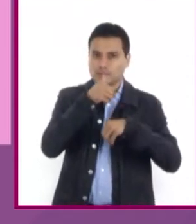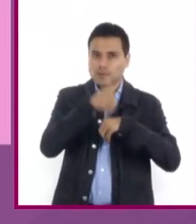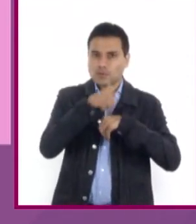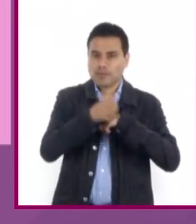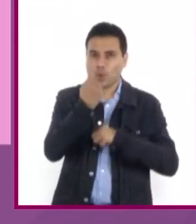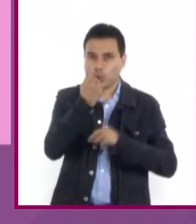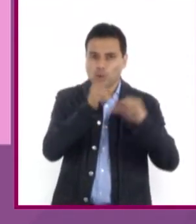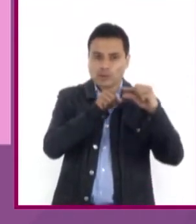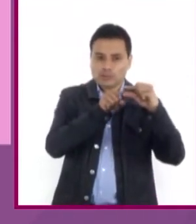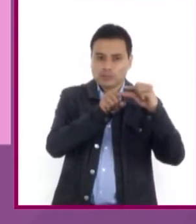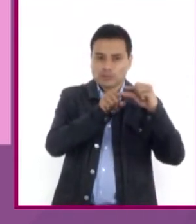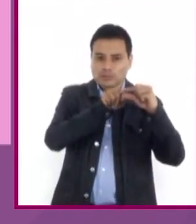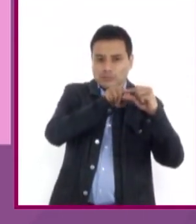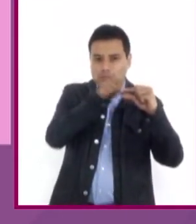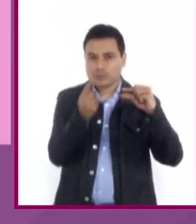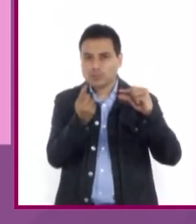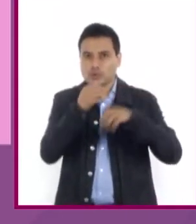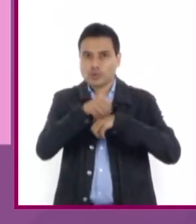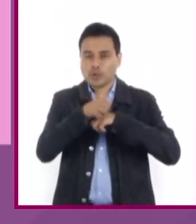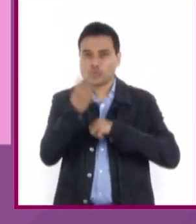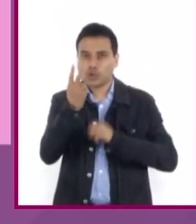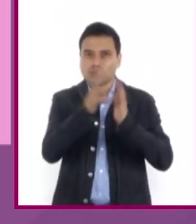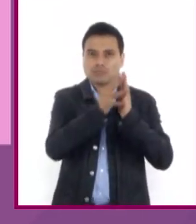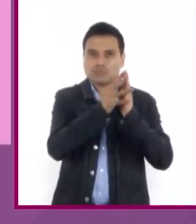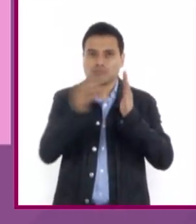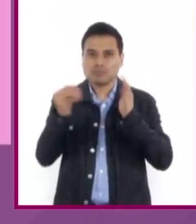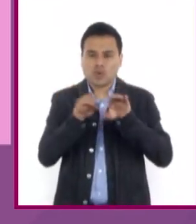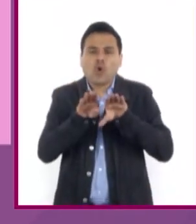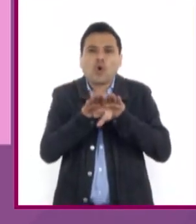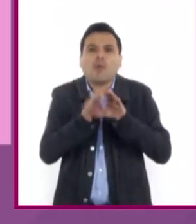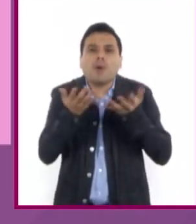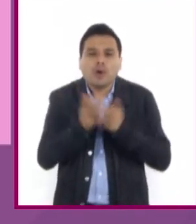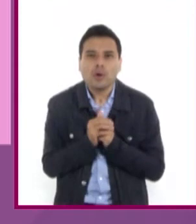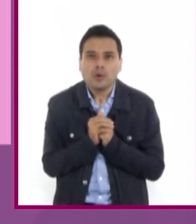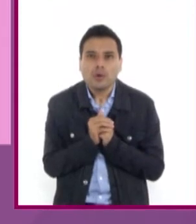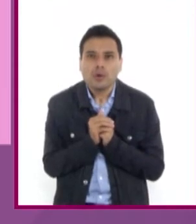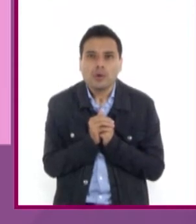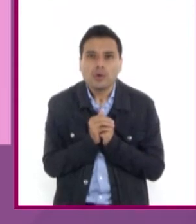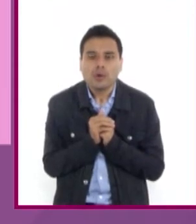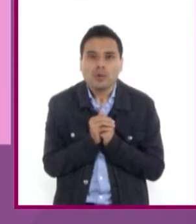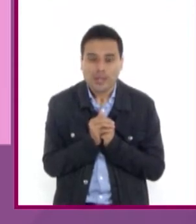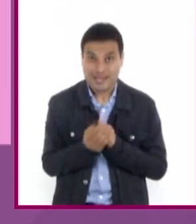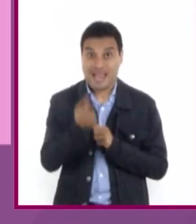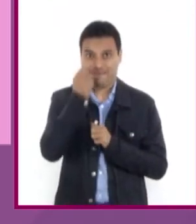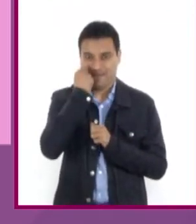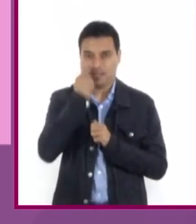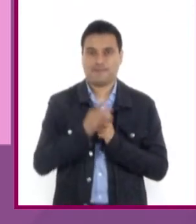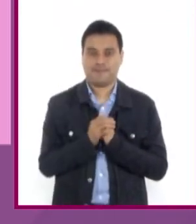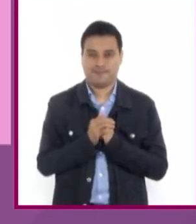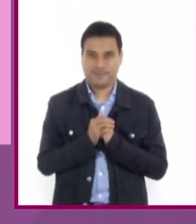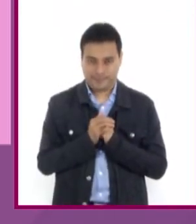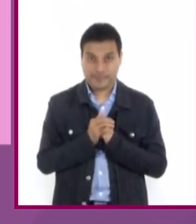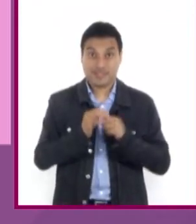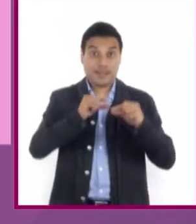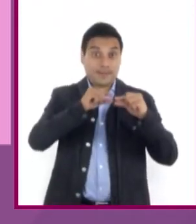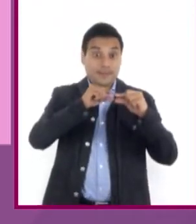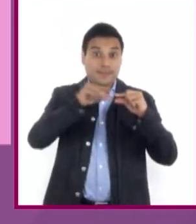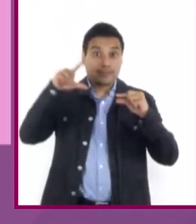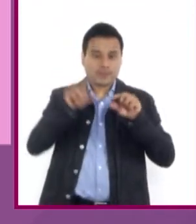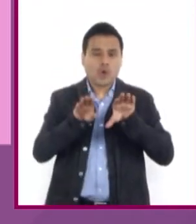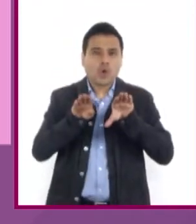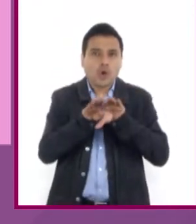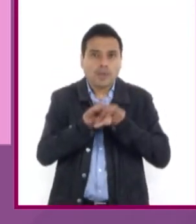la figura 2. Muy bien, el factor de escala aplicado a la figura 1 para obtener la figura 2